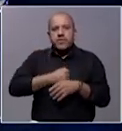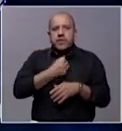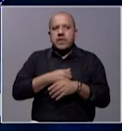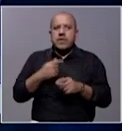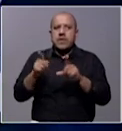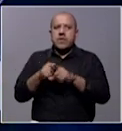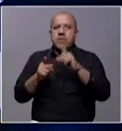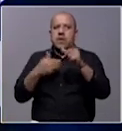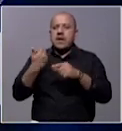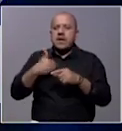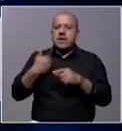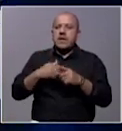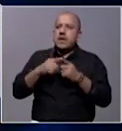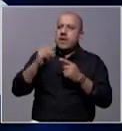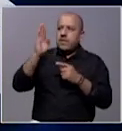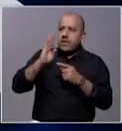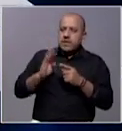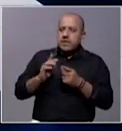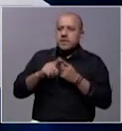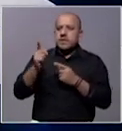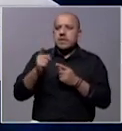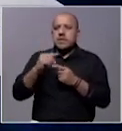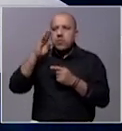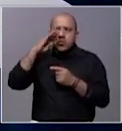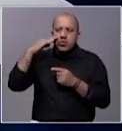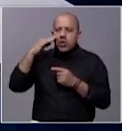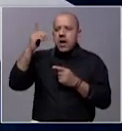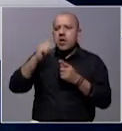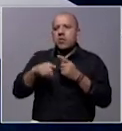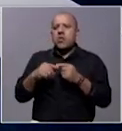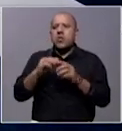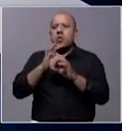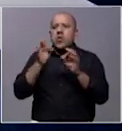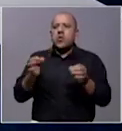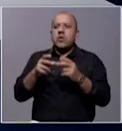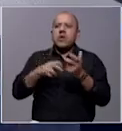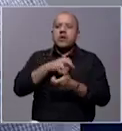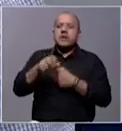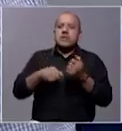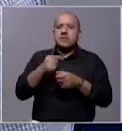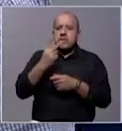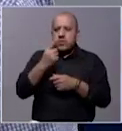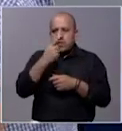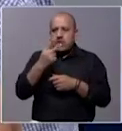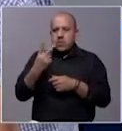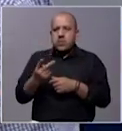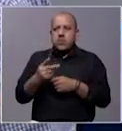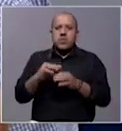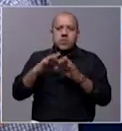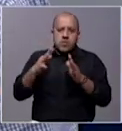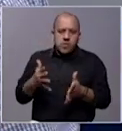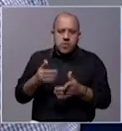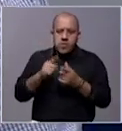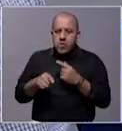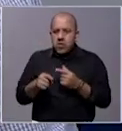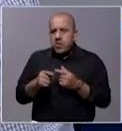al de argentina o nos vamos a aparecer al brasil de bolsonaro o se va a reeditar la crisis del 2002 afirmaciones que no tienen sustento es